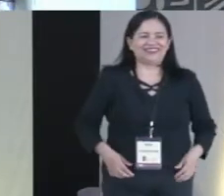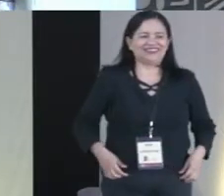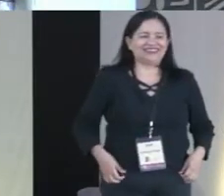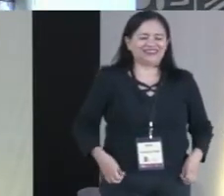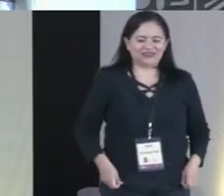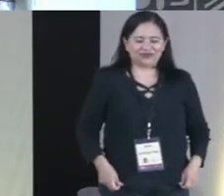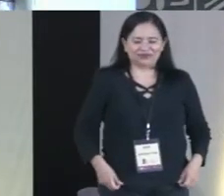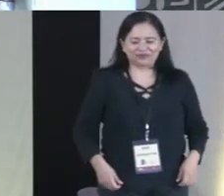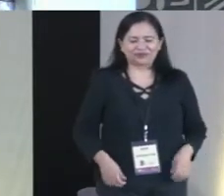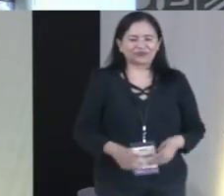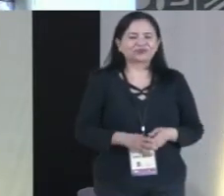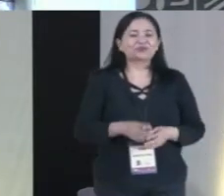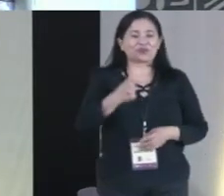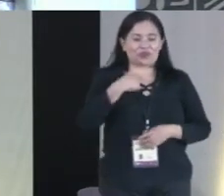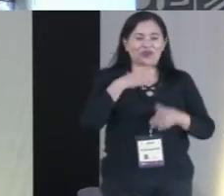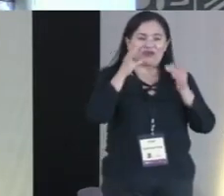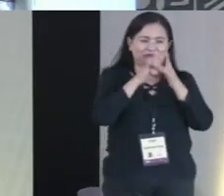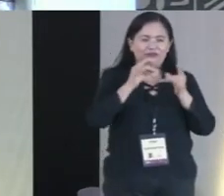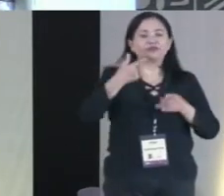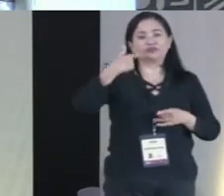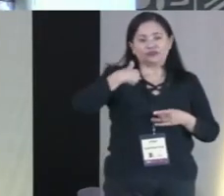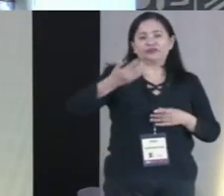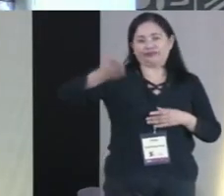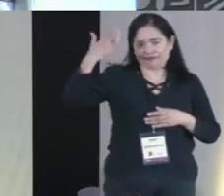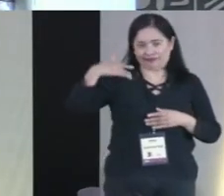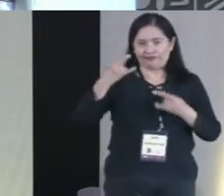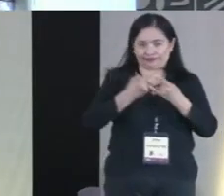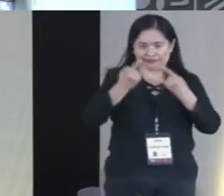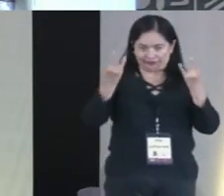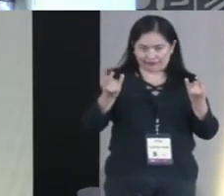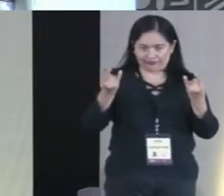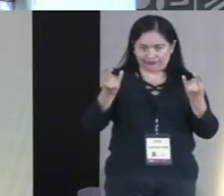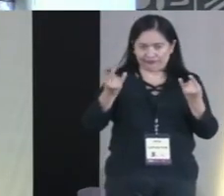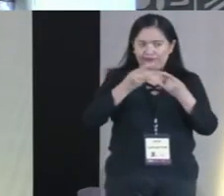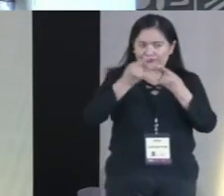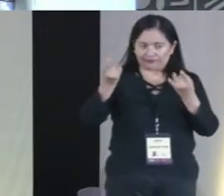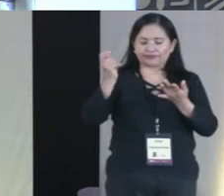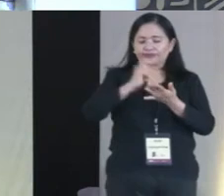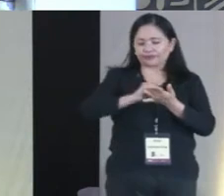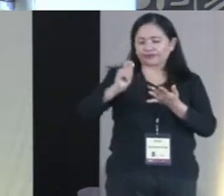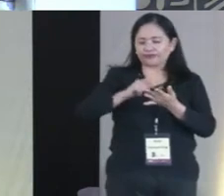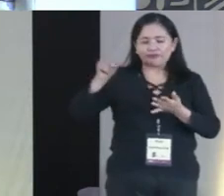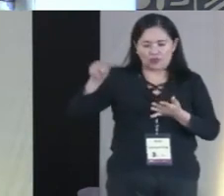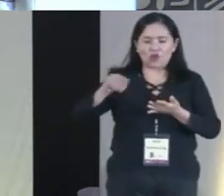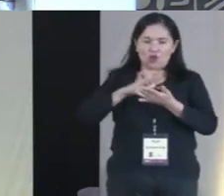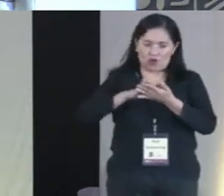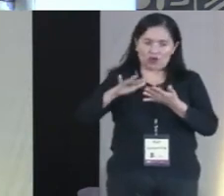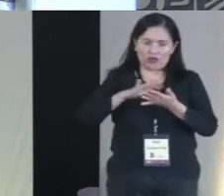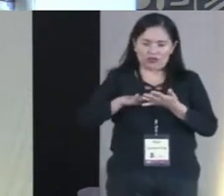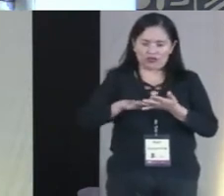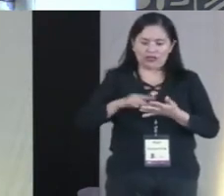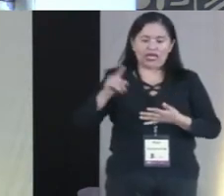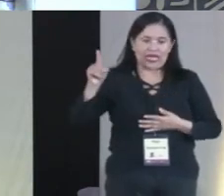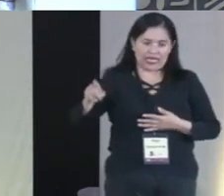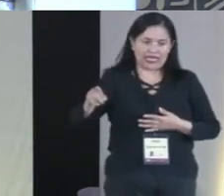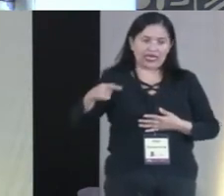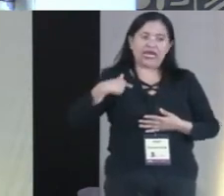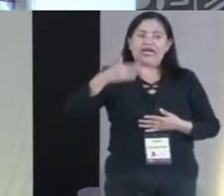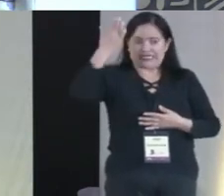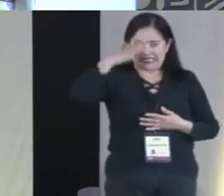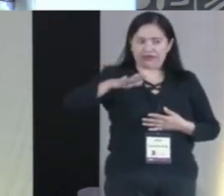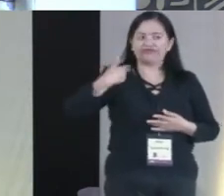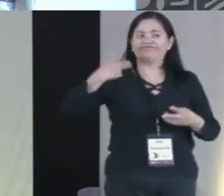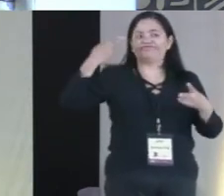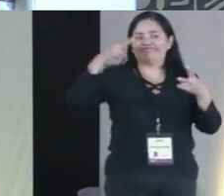yo nada más le diría una cosa. Yo leí a Hernán Cortés sus cartas de relación. O sea, él se admite